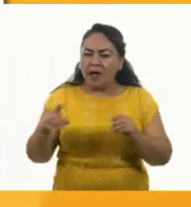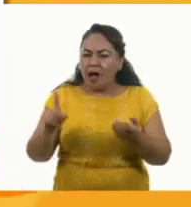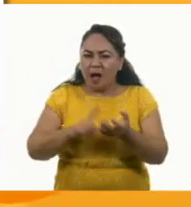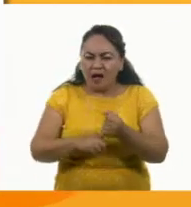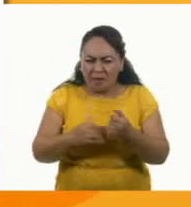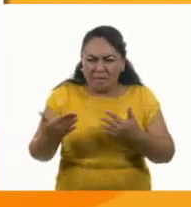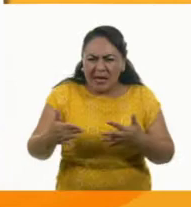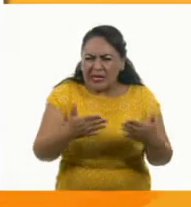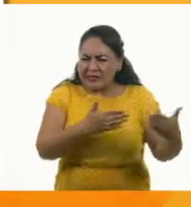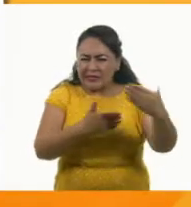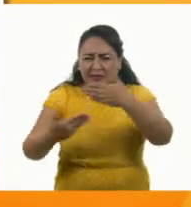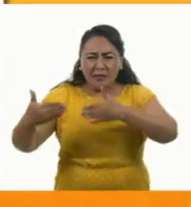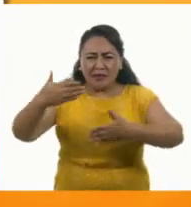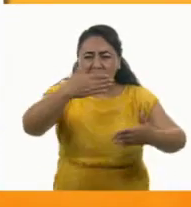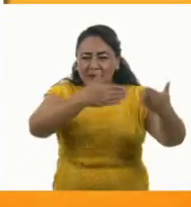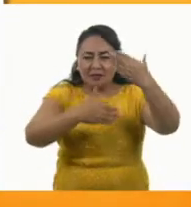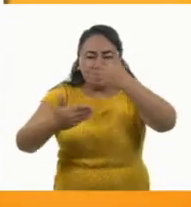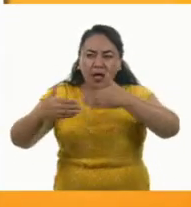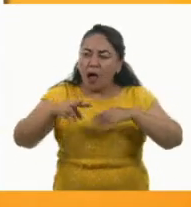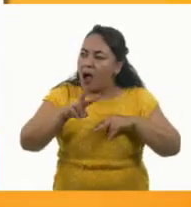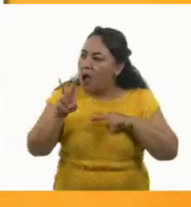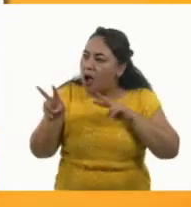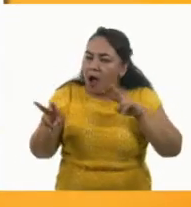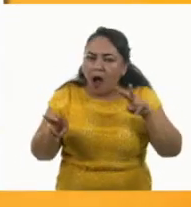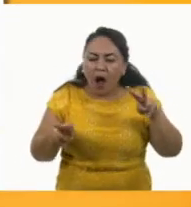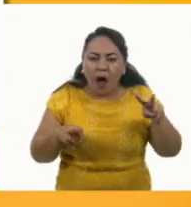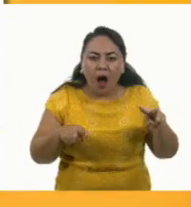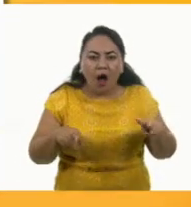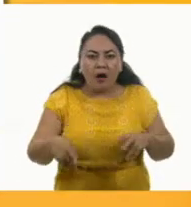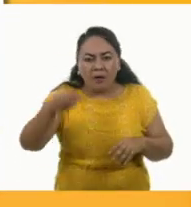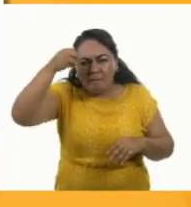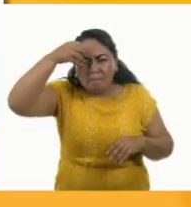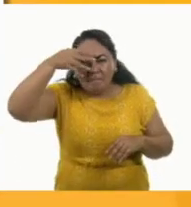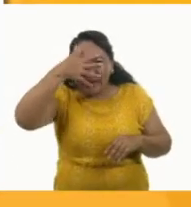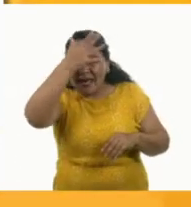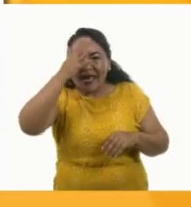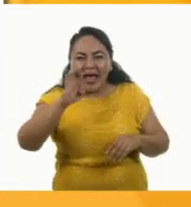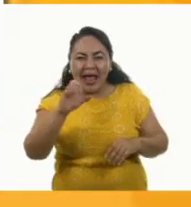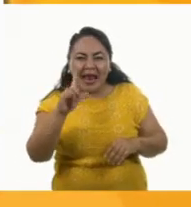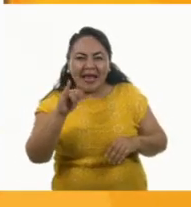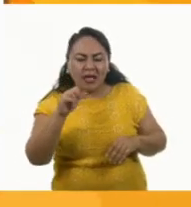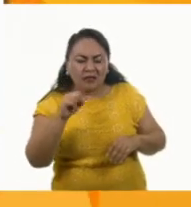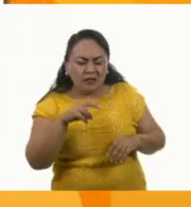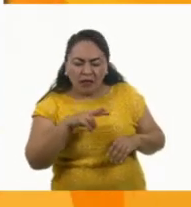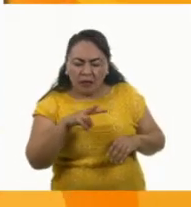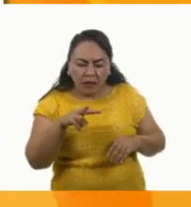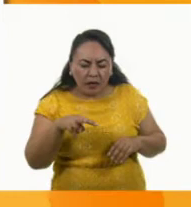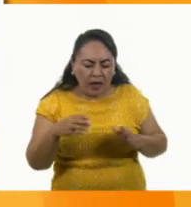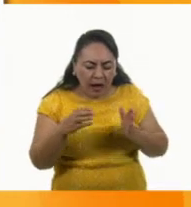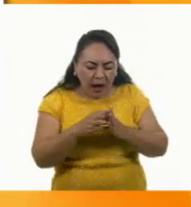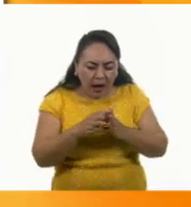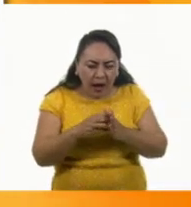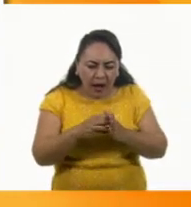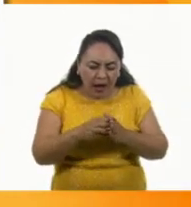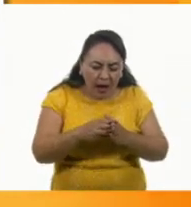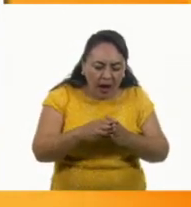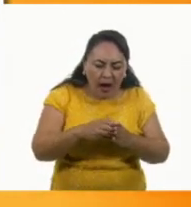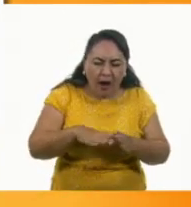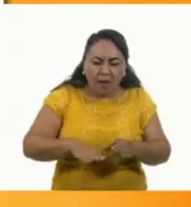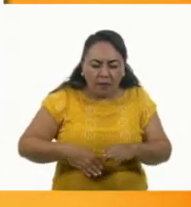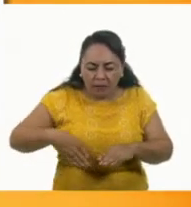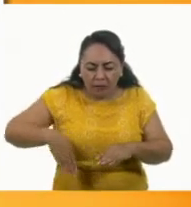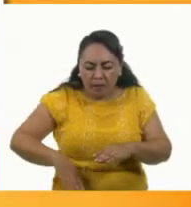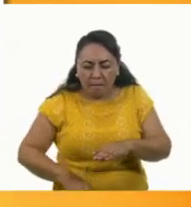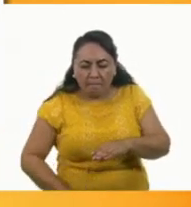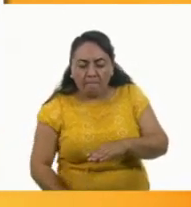muchos peces. Sin que Elías se diera cuenta, la caja salió de las profundidades y se elevó por